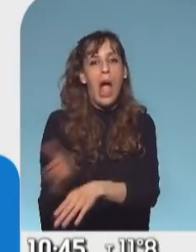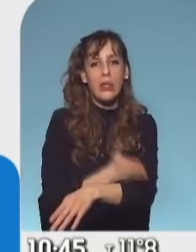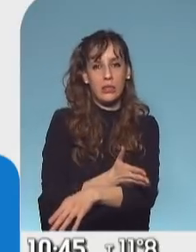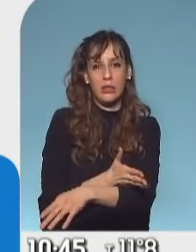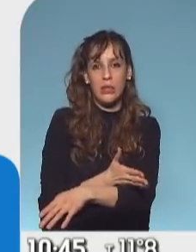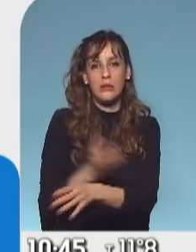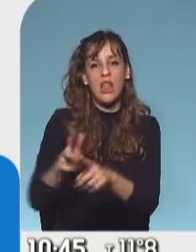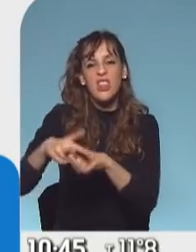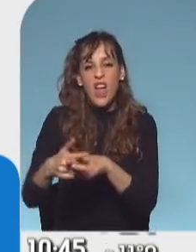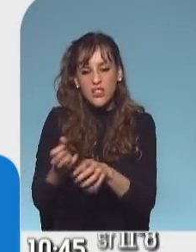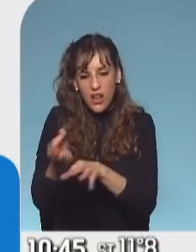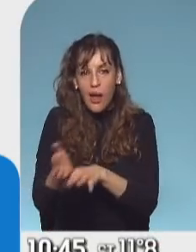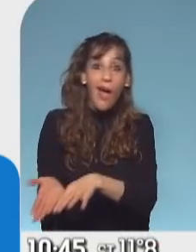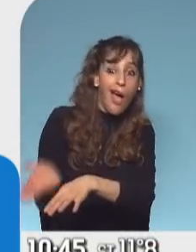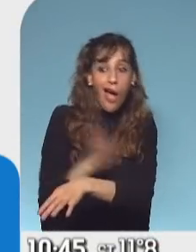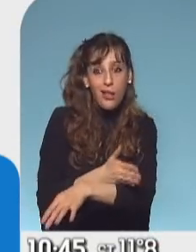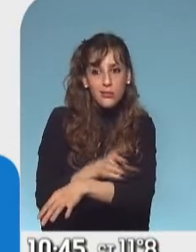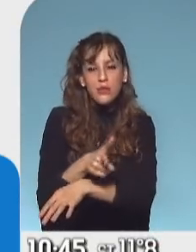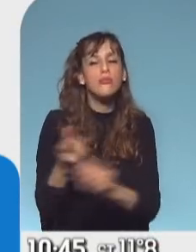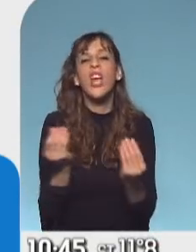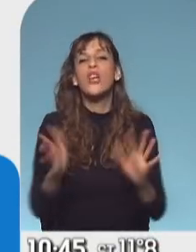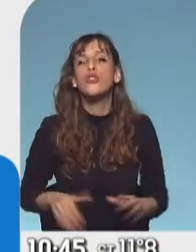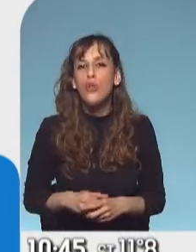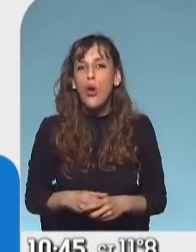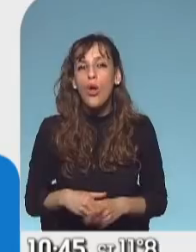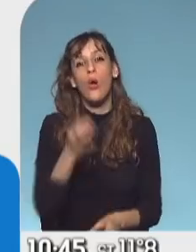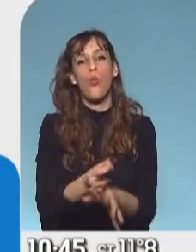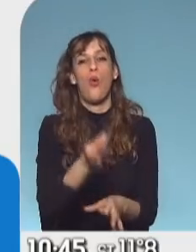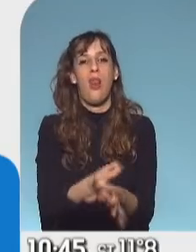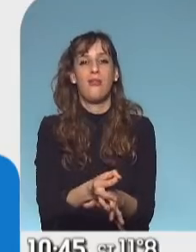pueblo en torno al taller, ¿saben qué hizo? Una escuela.